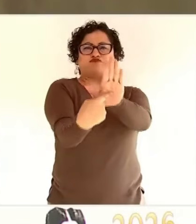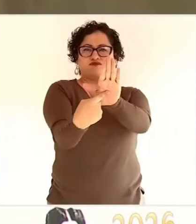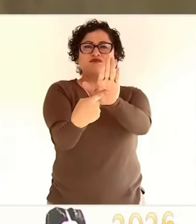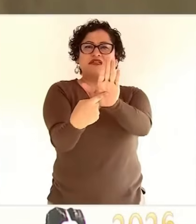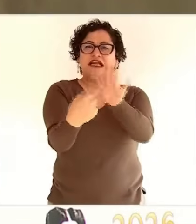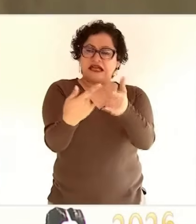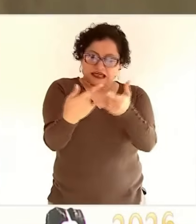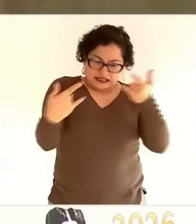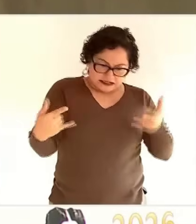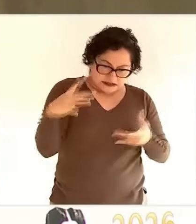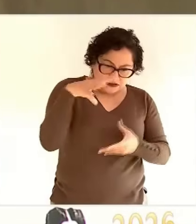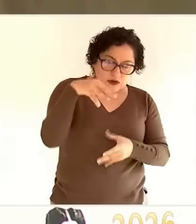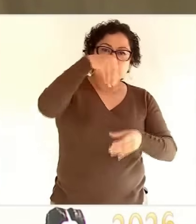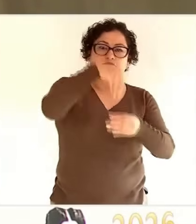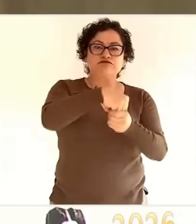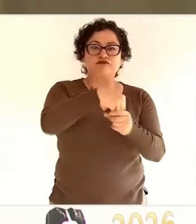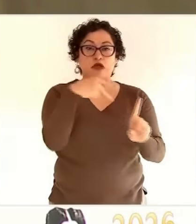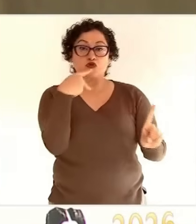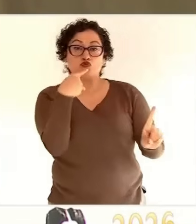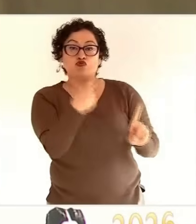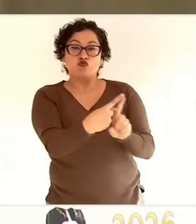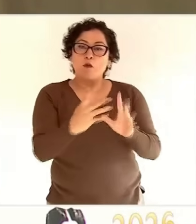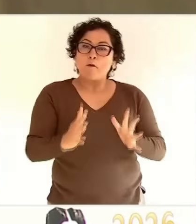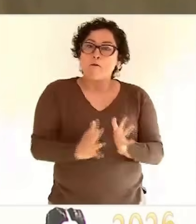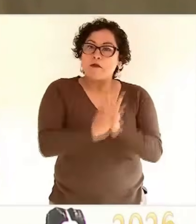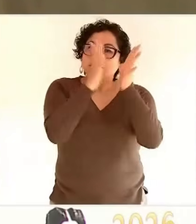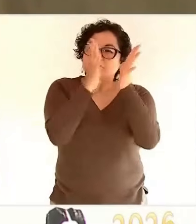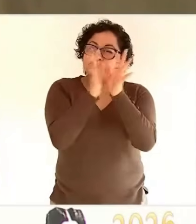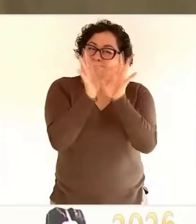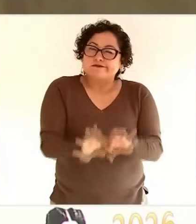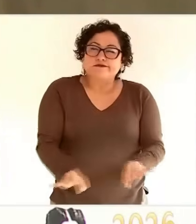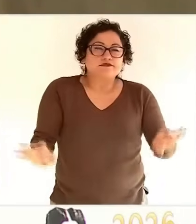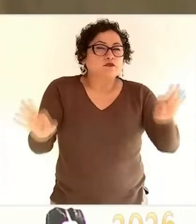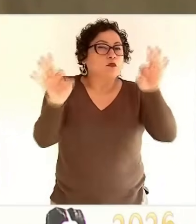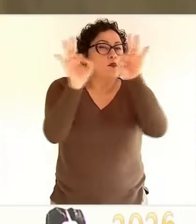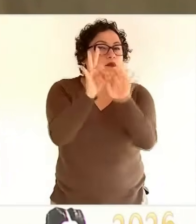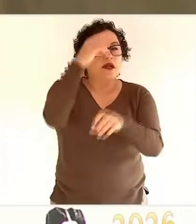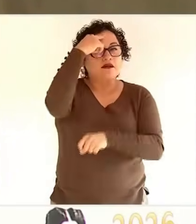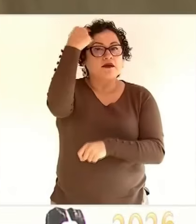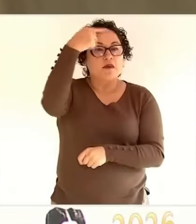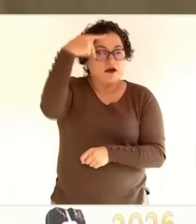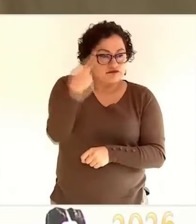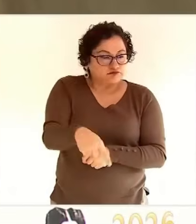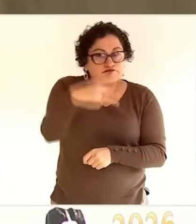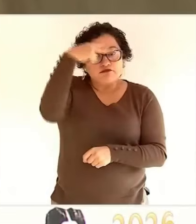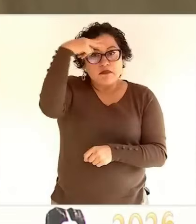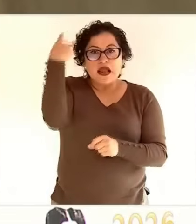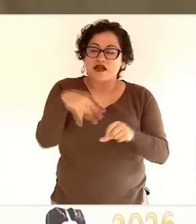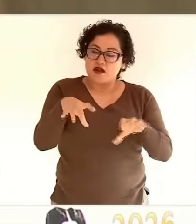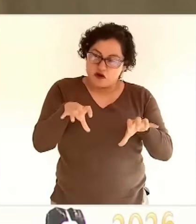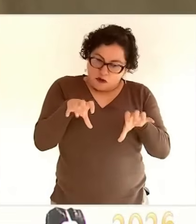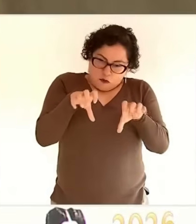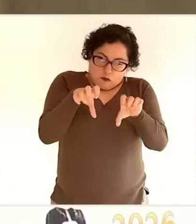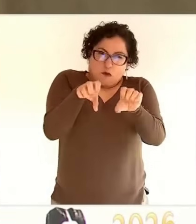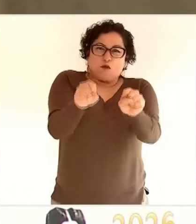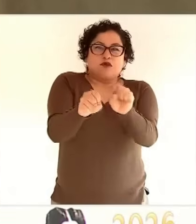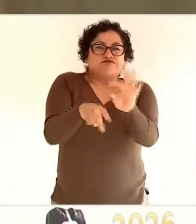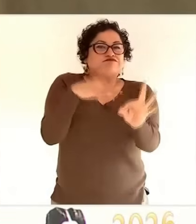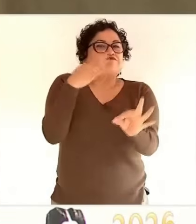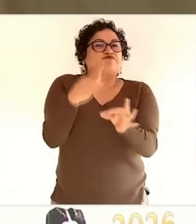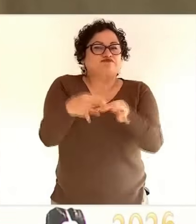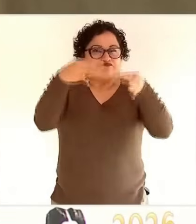papel fundamental en la construcción del Estado mexicano. Además, por primera vez en